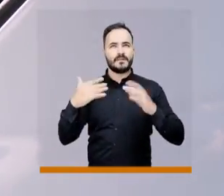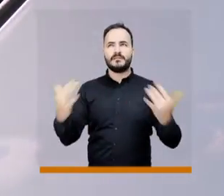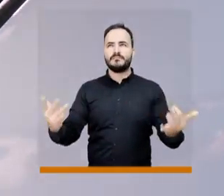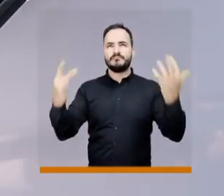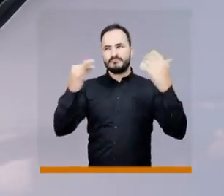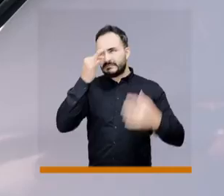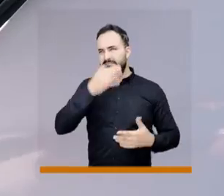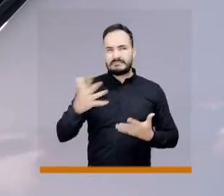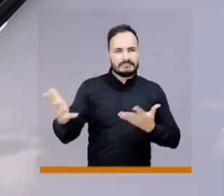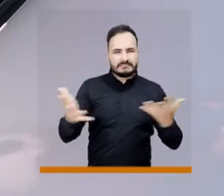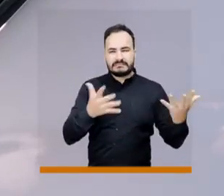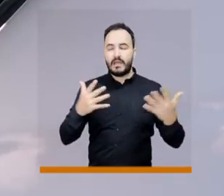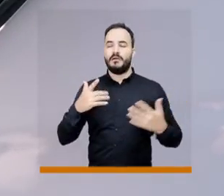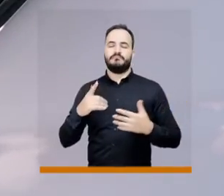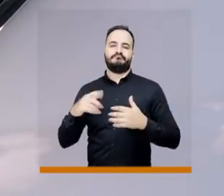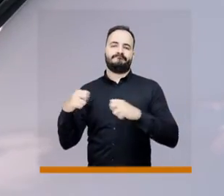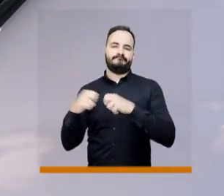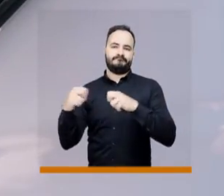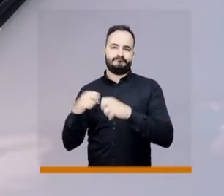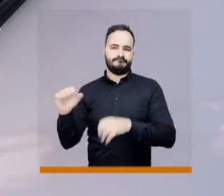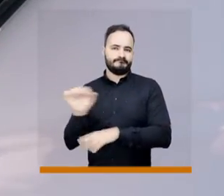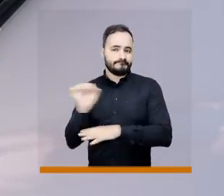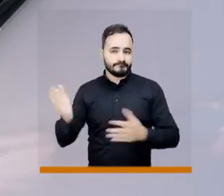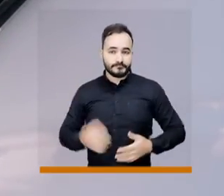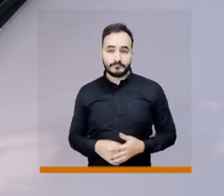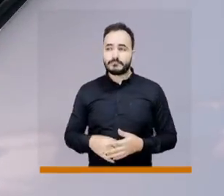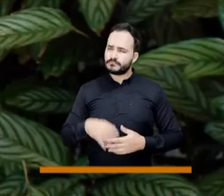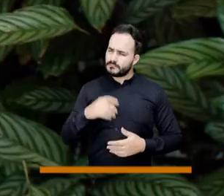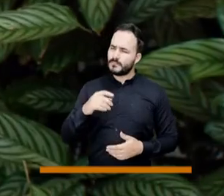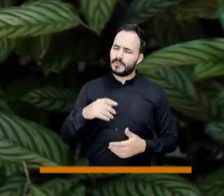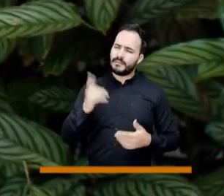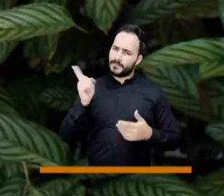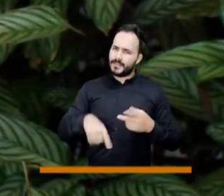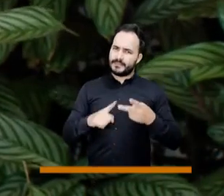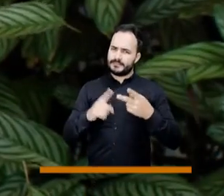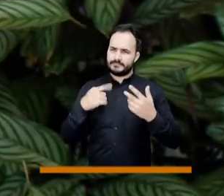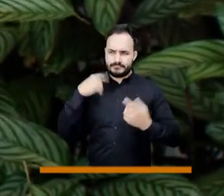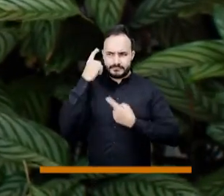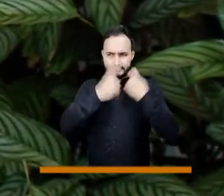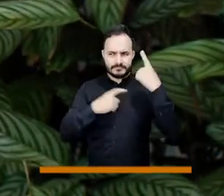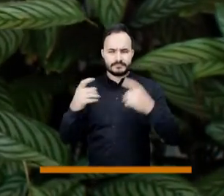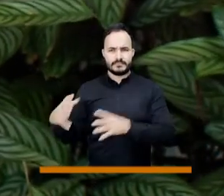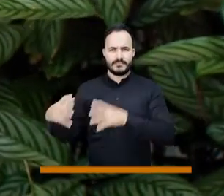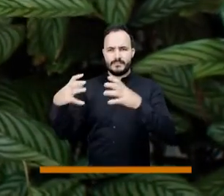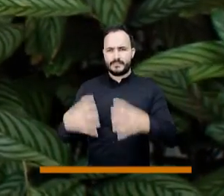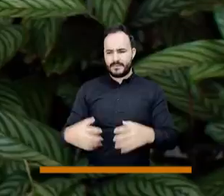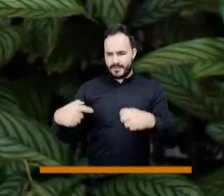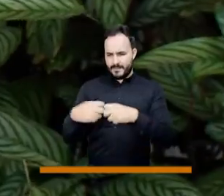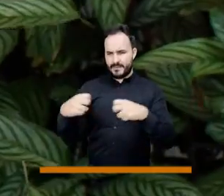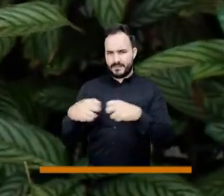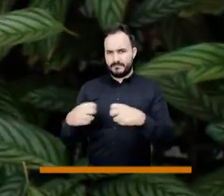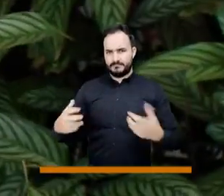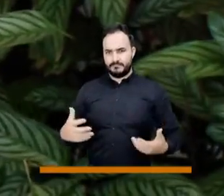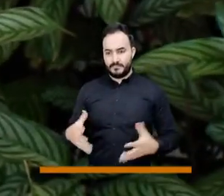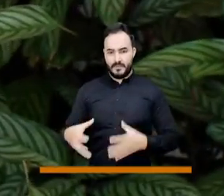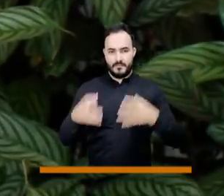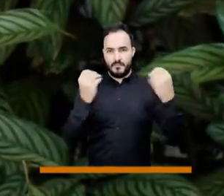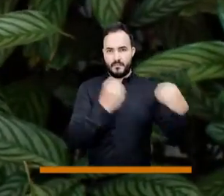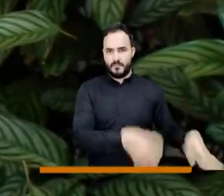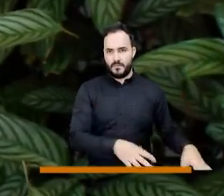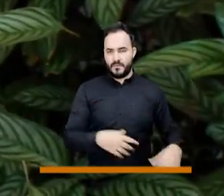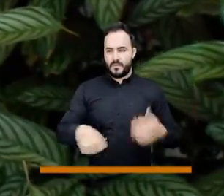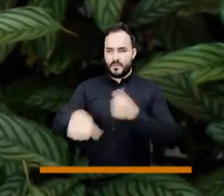resolver los problemas de calidad del aire en Medellín. Viene un reto y son las baterías que son el talón de Aquiles, donde se dice, bueno, es